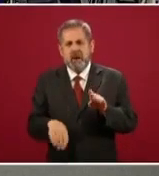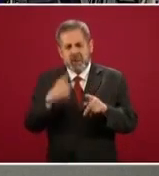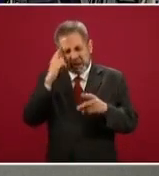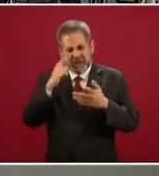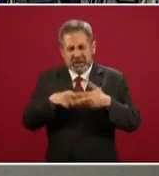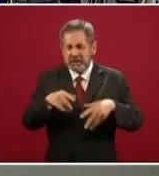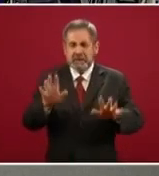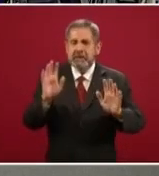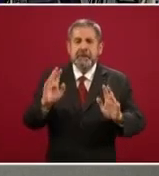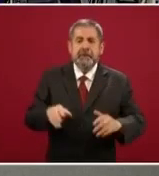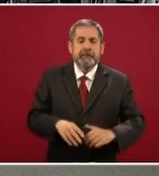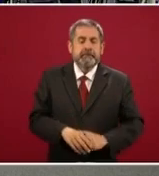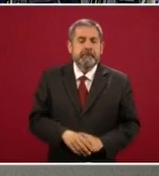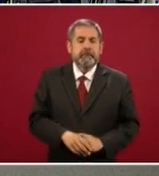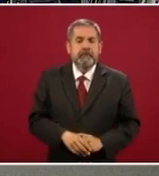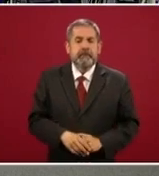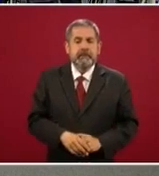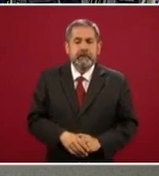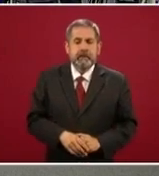técnico.